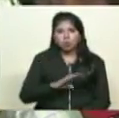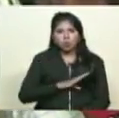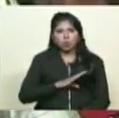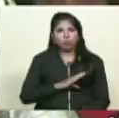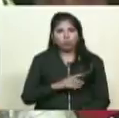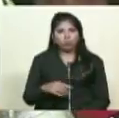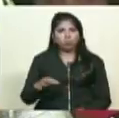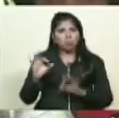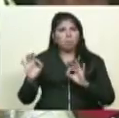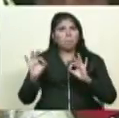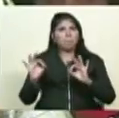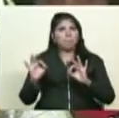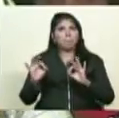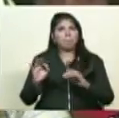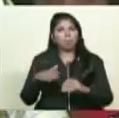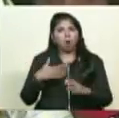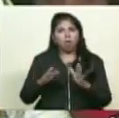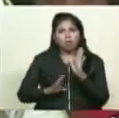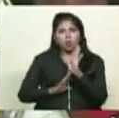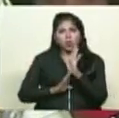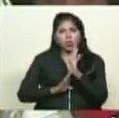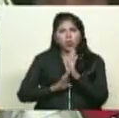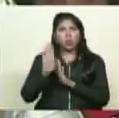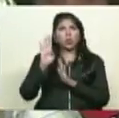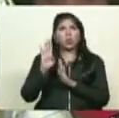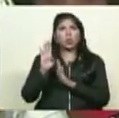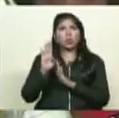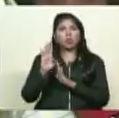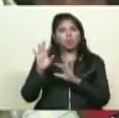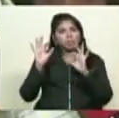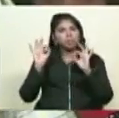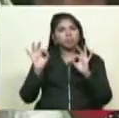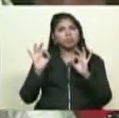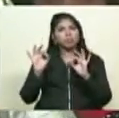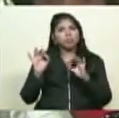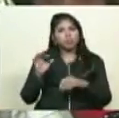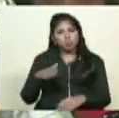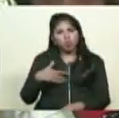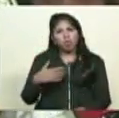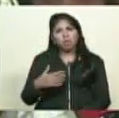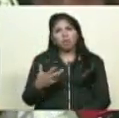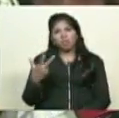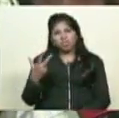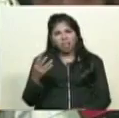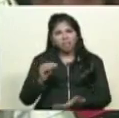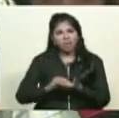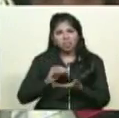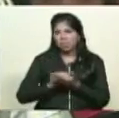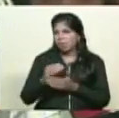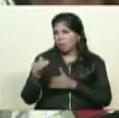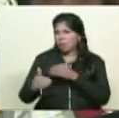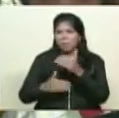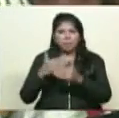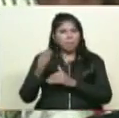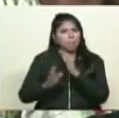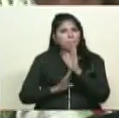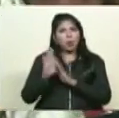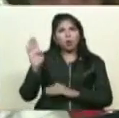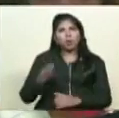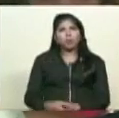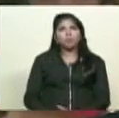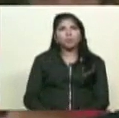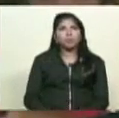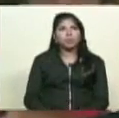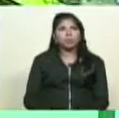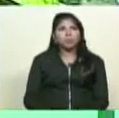ahí pudiéramos incrementar incluso dos turnos más y triplicar la producción que tenemos en la actualidad, señor presidente. Correcto, estoy hablando de